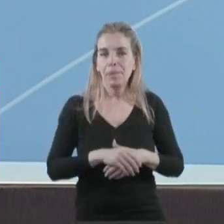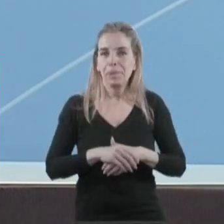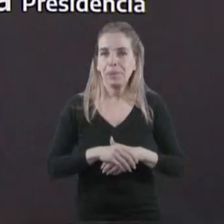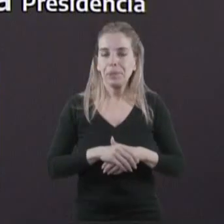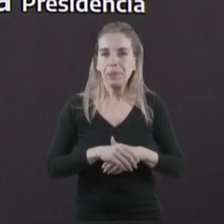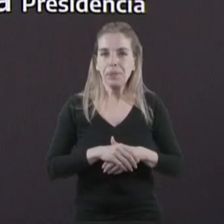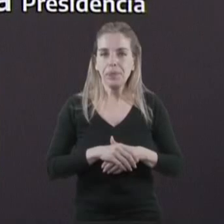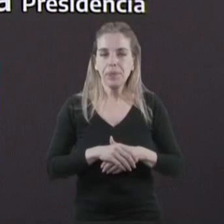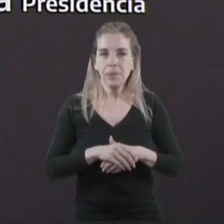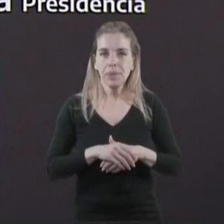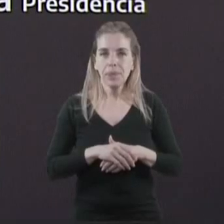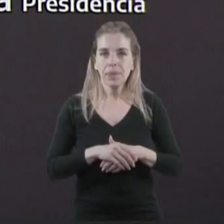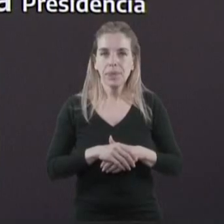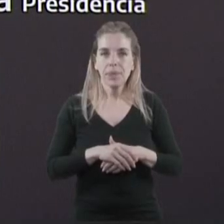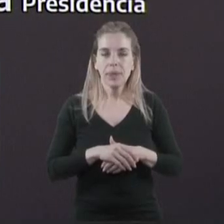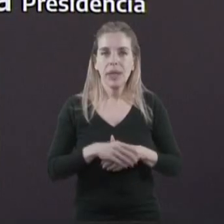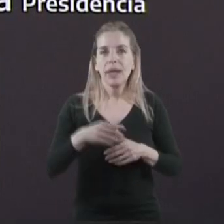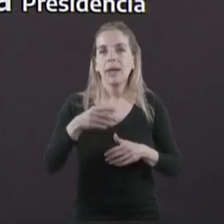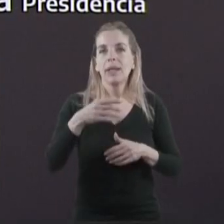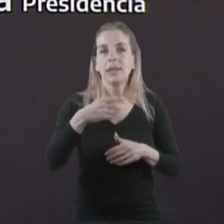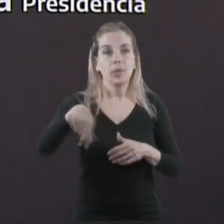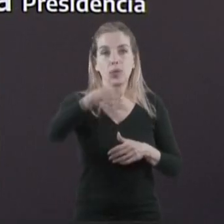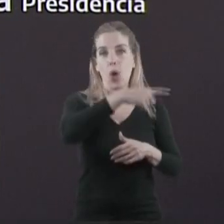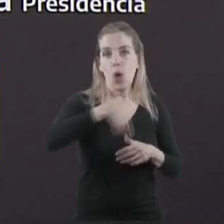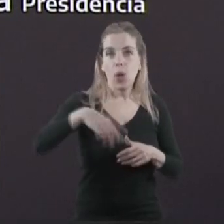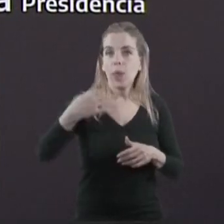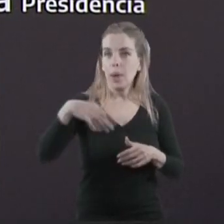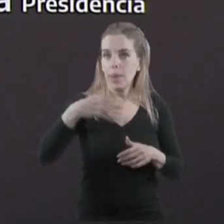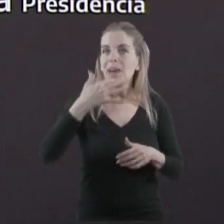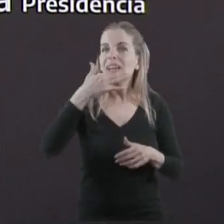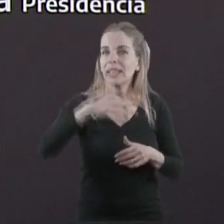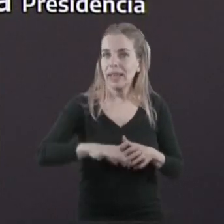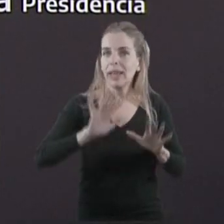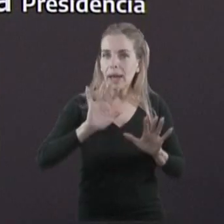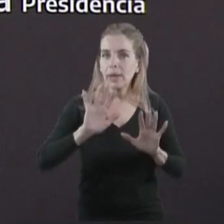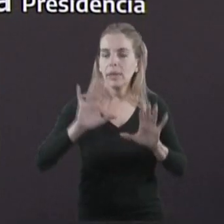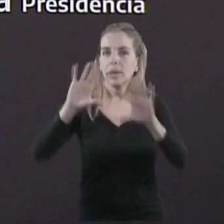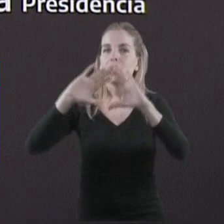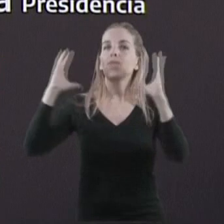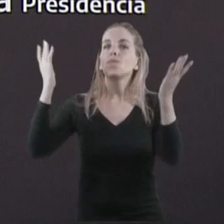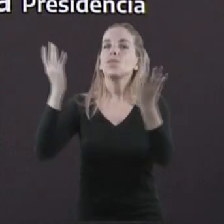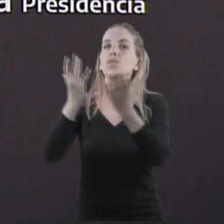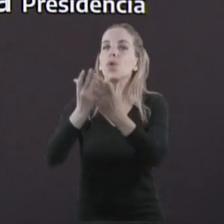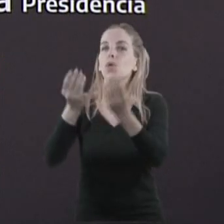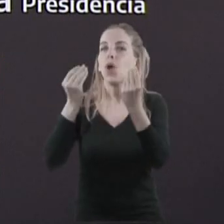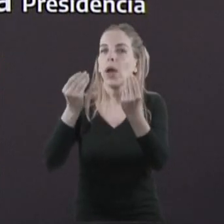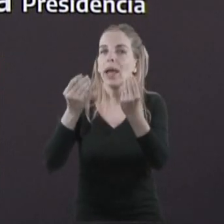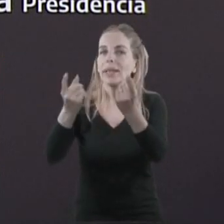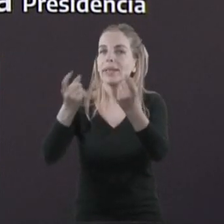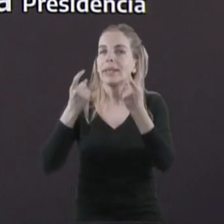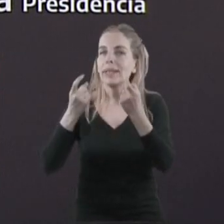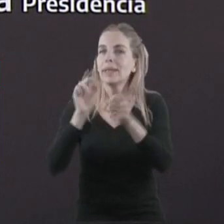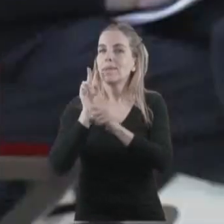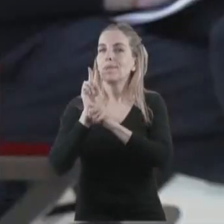Tenemos que entender que el mundo está yendo hacia un lugar al que necesita ir, que es el de la sustentabilidad